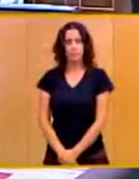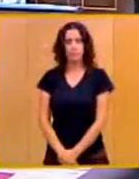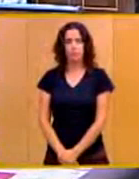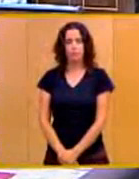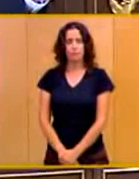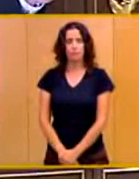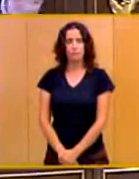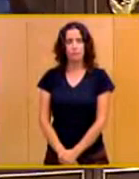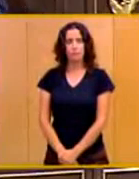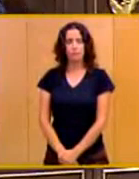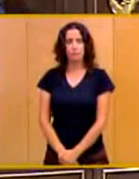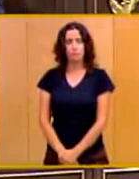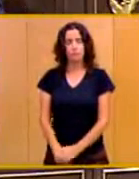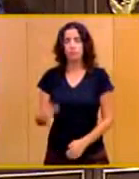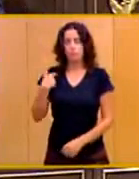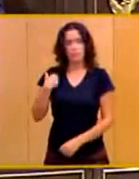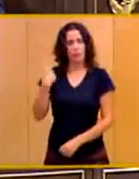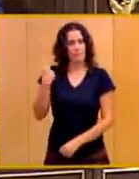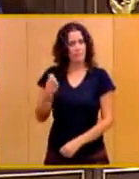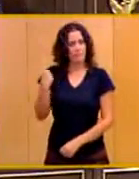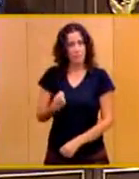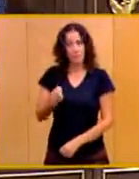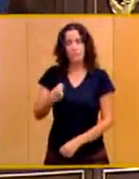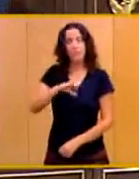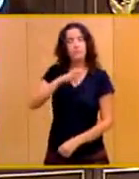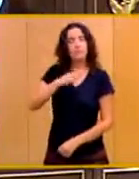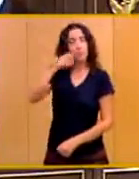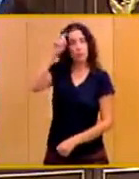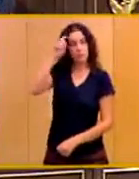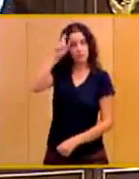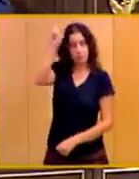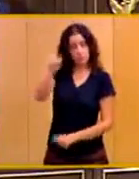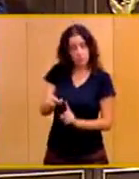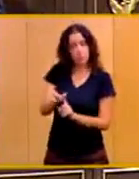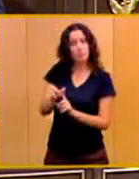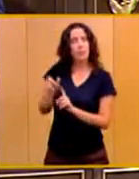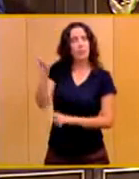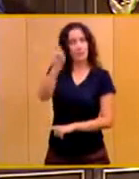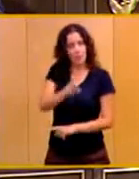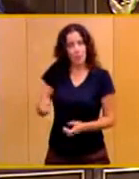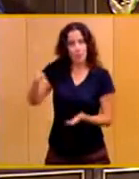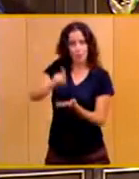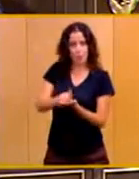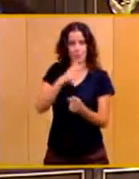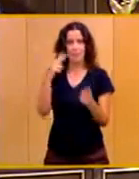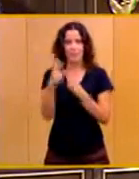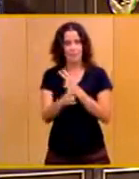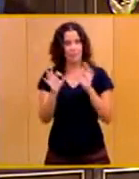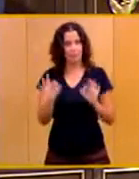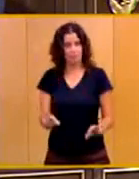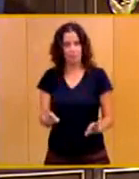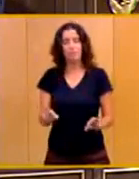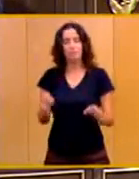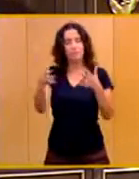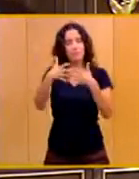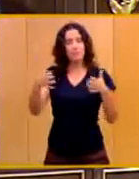Como yo insistí, el señor Rodríguez Zapatero lo repitió en la réplica. Cito: yo he